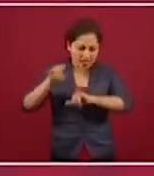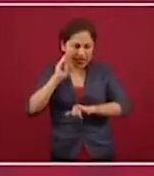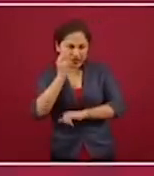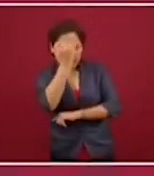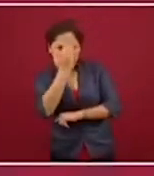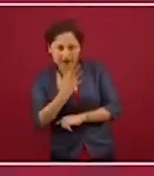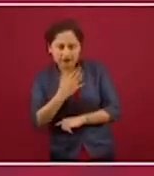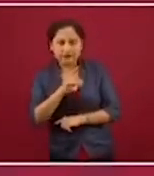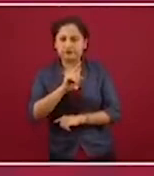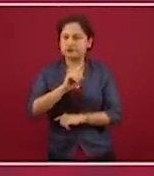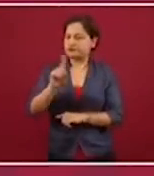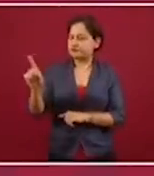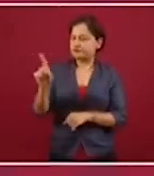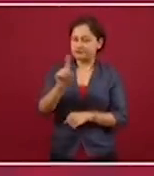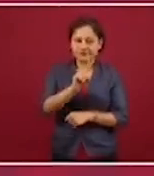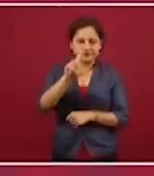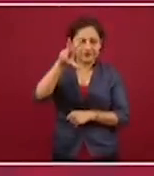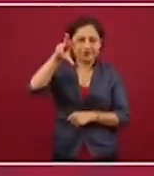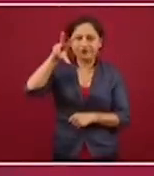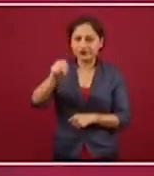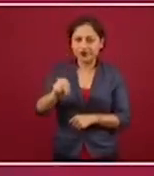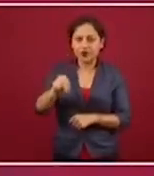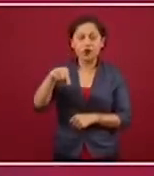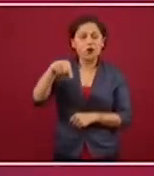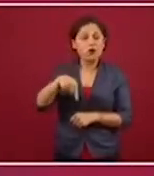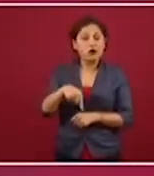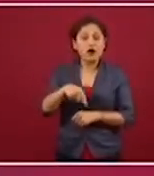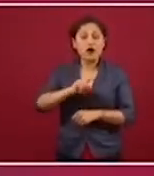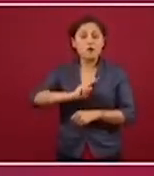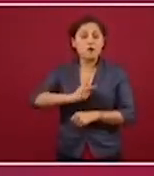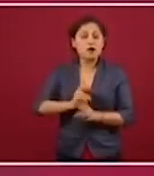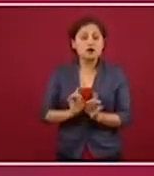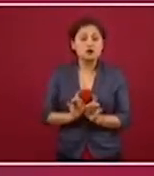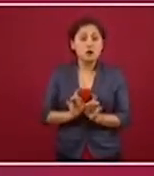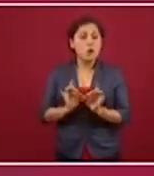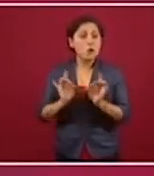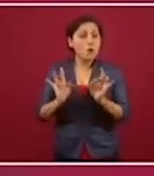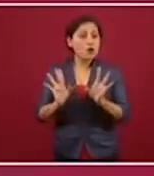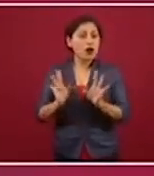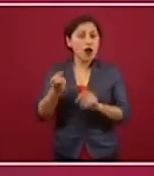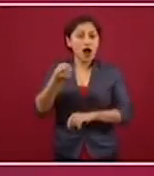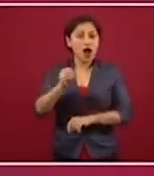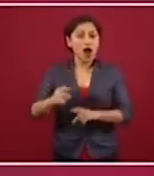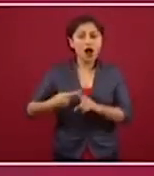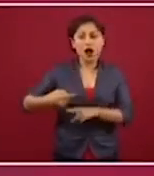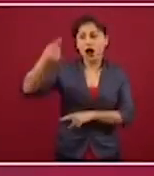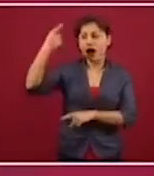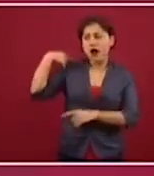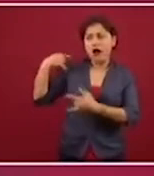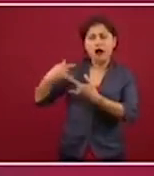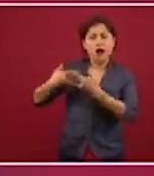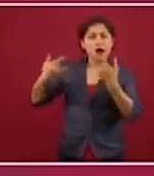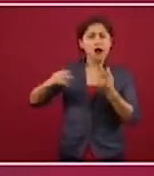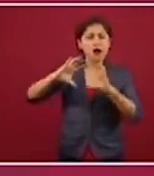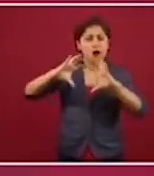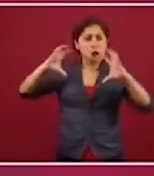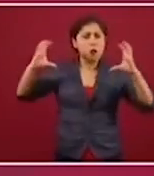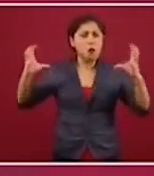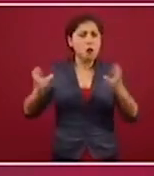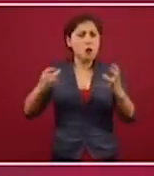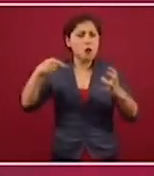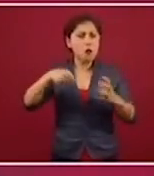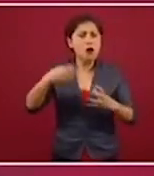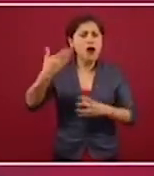este es un fenómeno natural que ha existido en toda la historia del planeta incluso antes de los